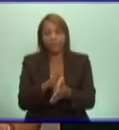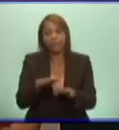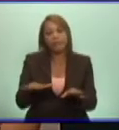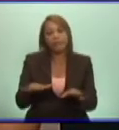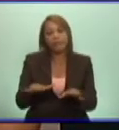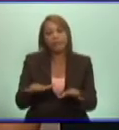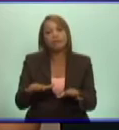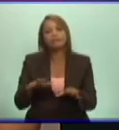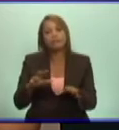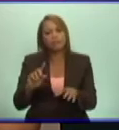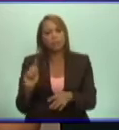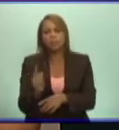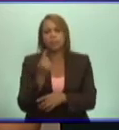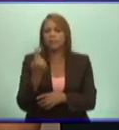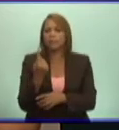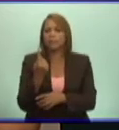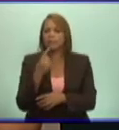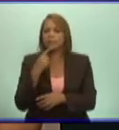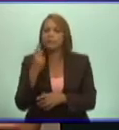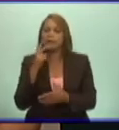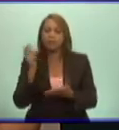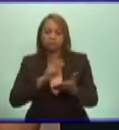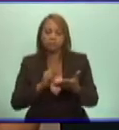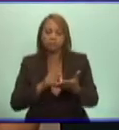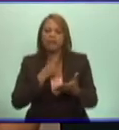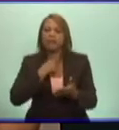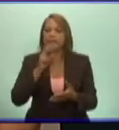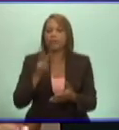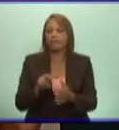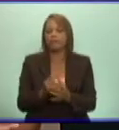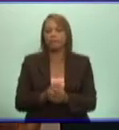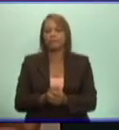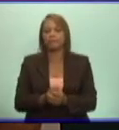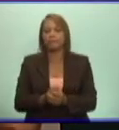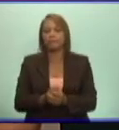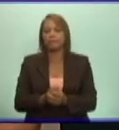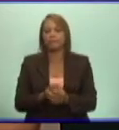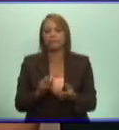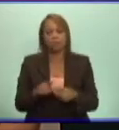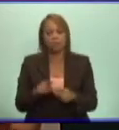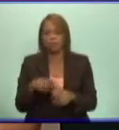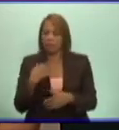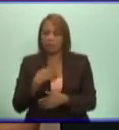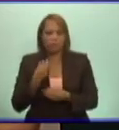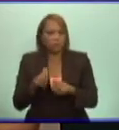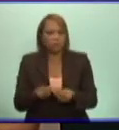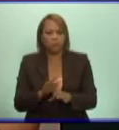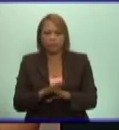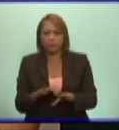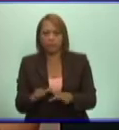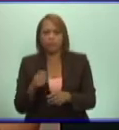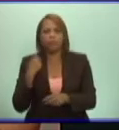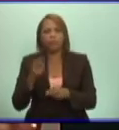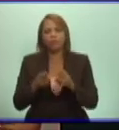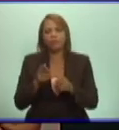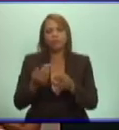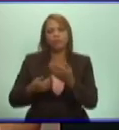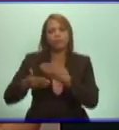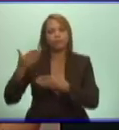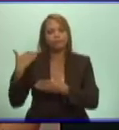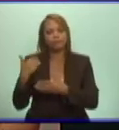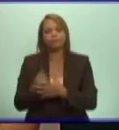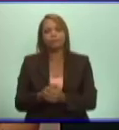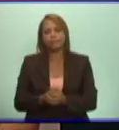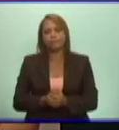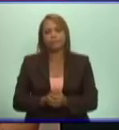escolar, solamente lo que tendrán es que calificar ese trabajo. Porque ya esto era algo que estaba orientado desde el